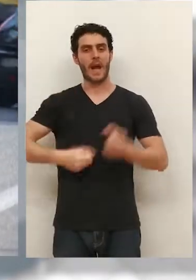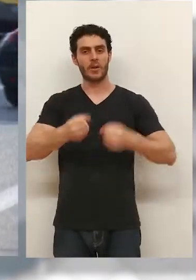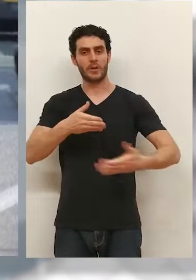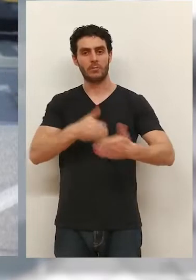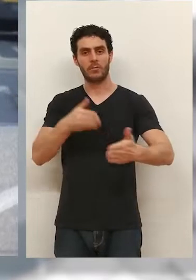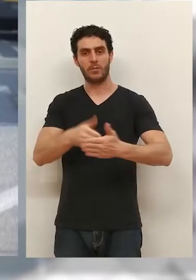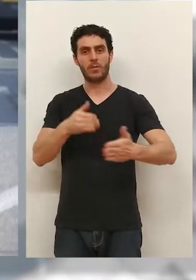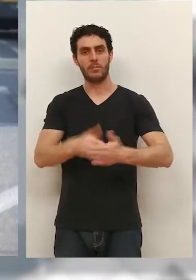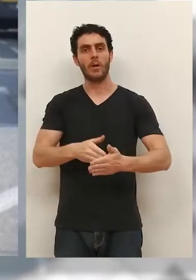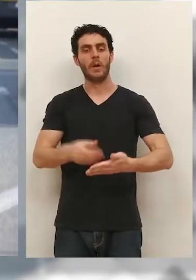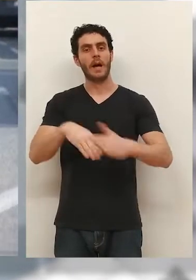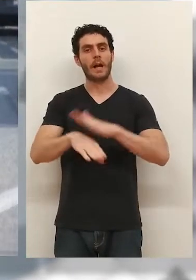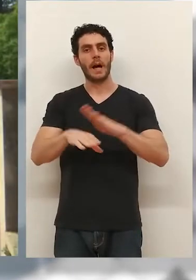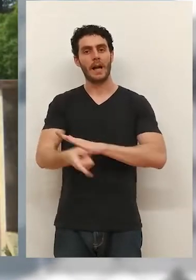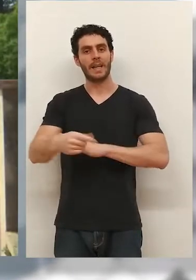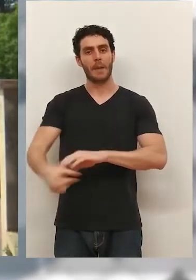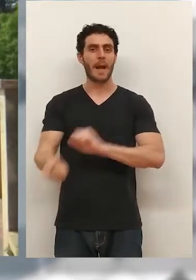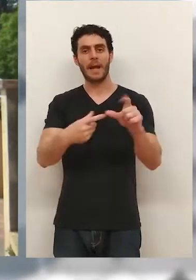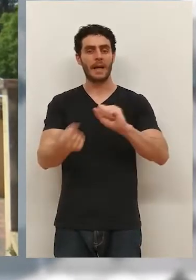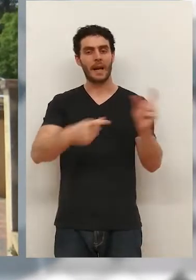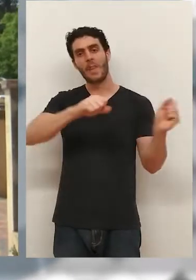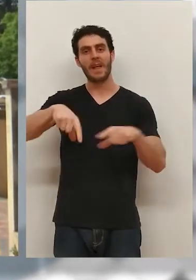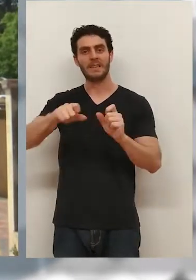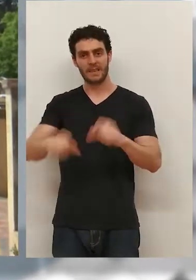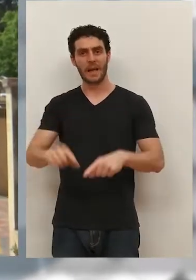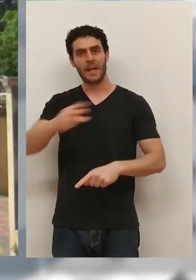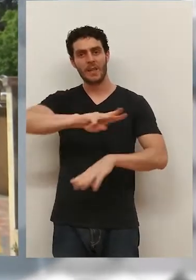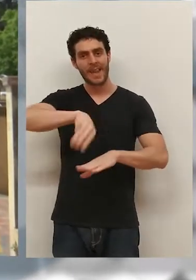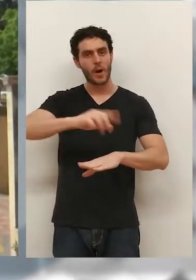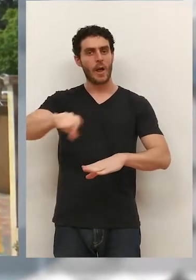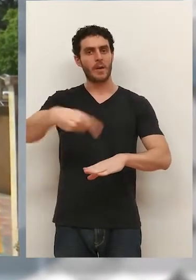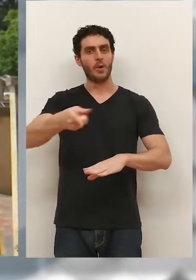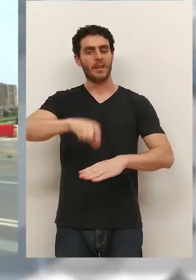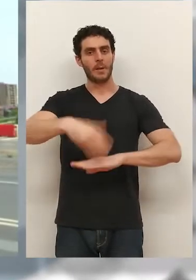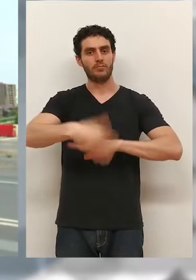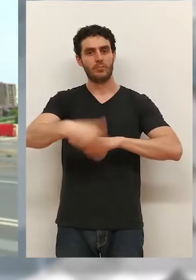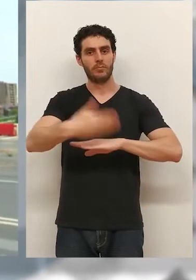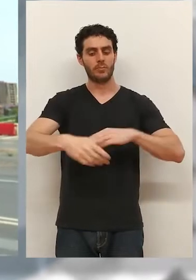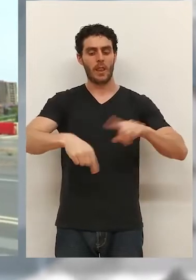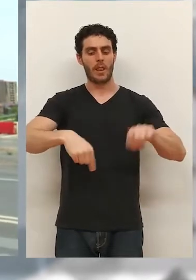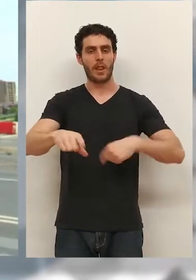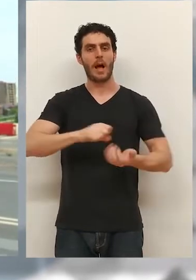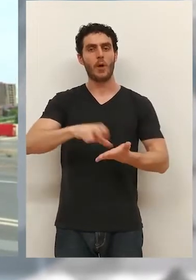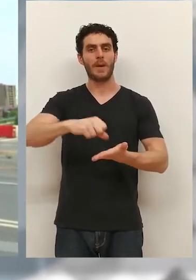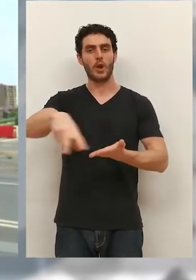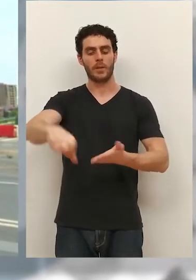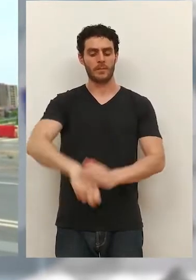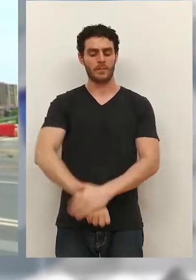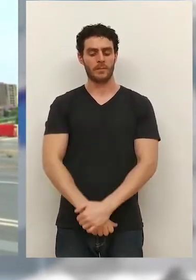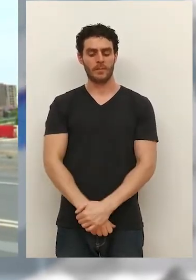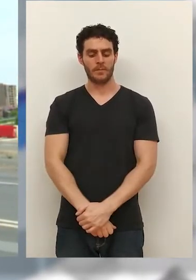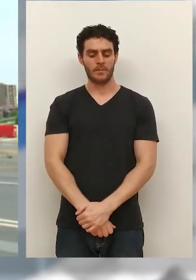podían pasar salvo para acceder a garajes y carga y descarga. 3 horas escasas después también se cortaba el tránsito a los peatones.